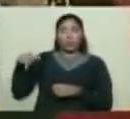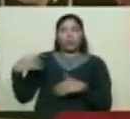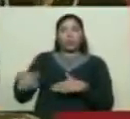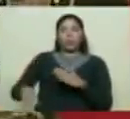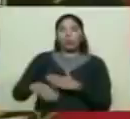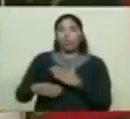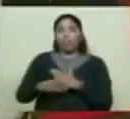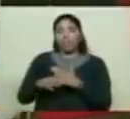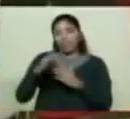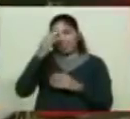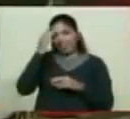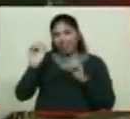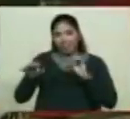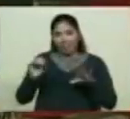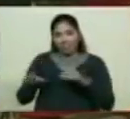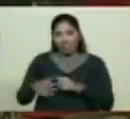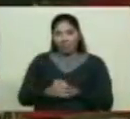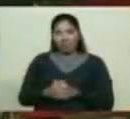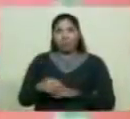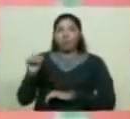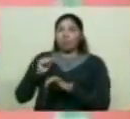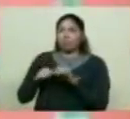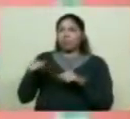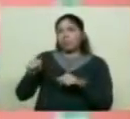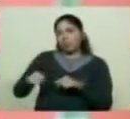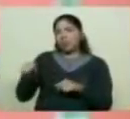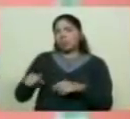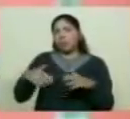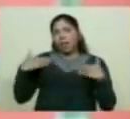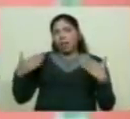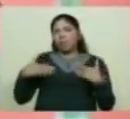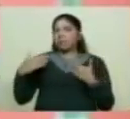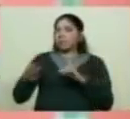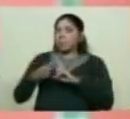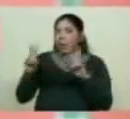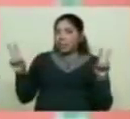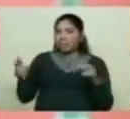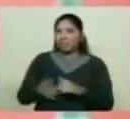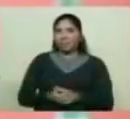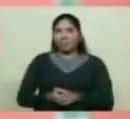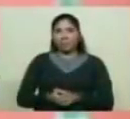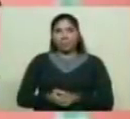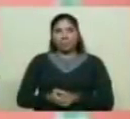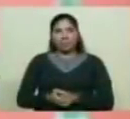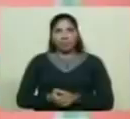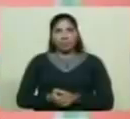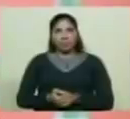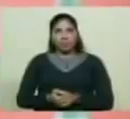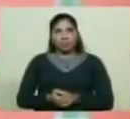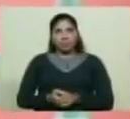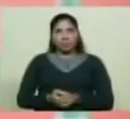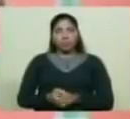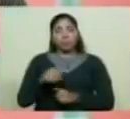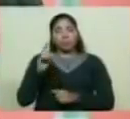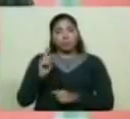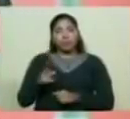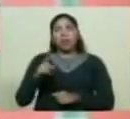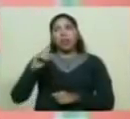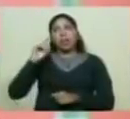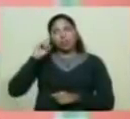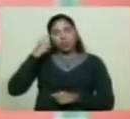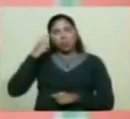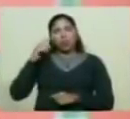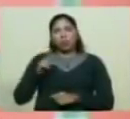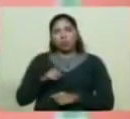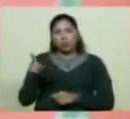defendiendo el derecho a la alegría ya la paz también es necesario reconocer que ese proyecto